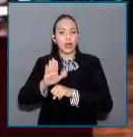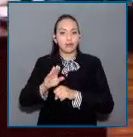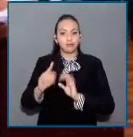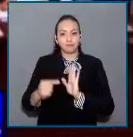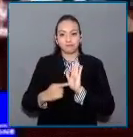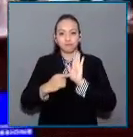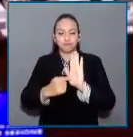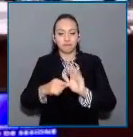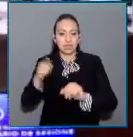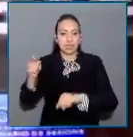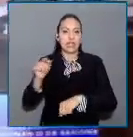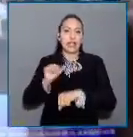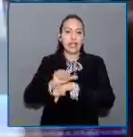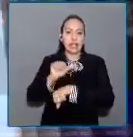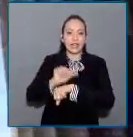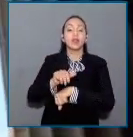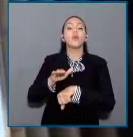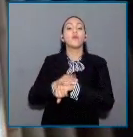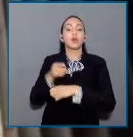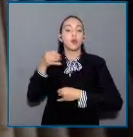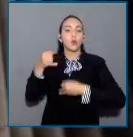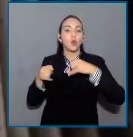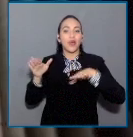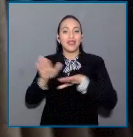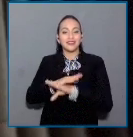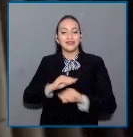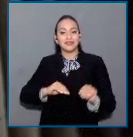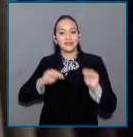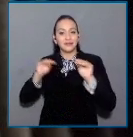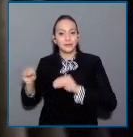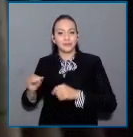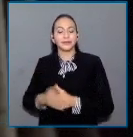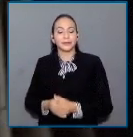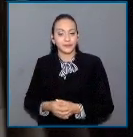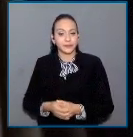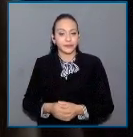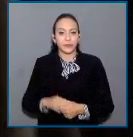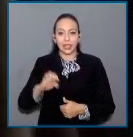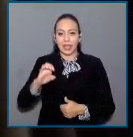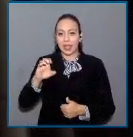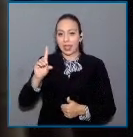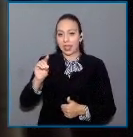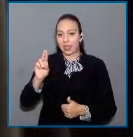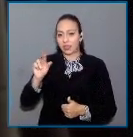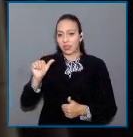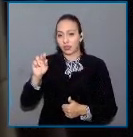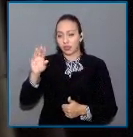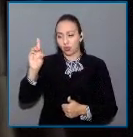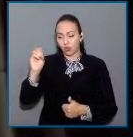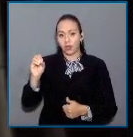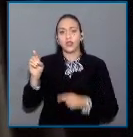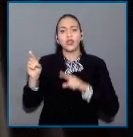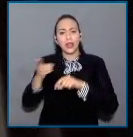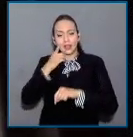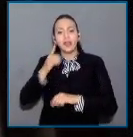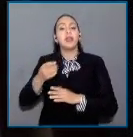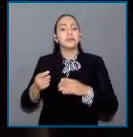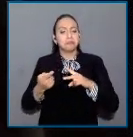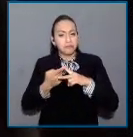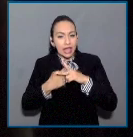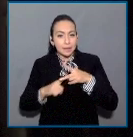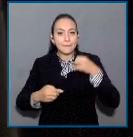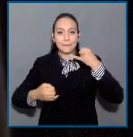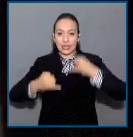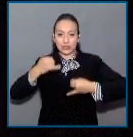un juez de la Corte Suprema de Justicia. Eduardo Moline O'Connor asumió el cargo de juez de la Corte Suprema